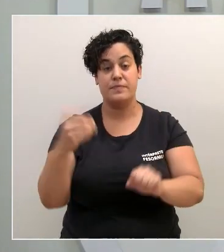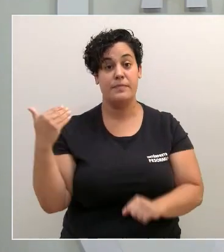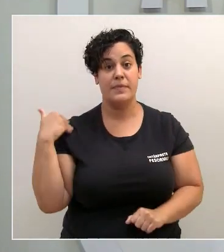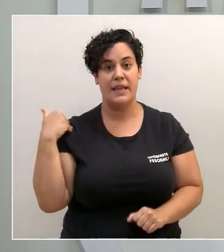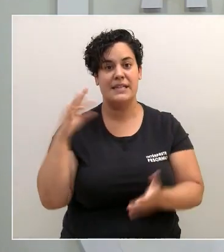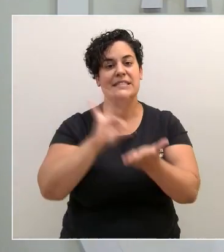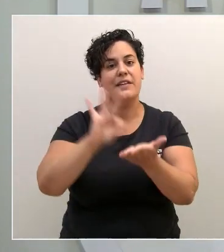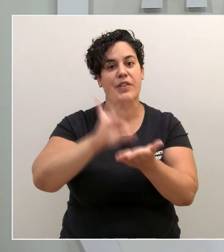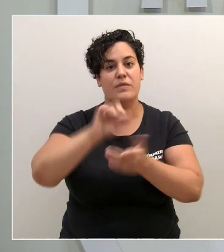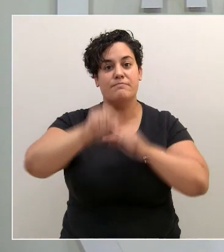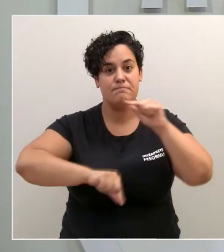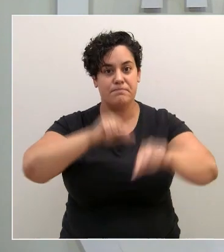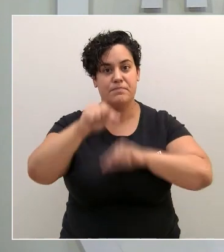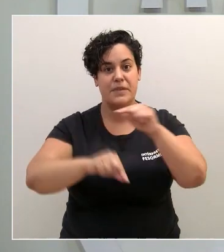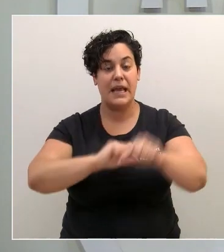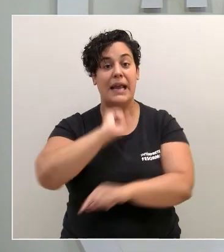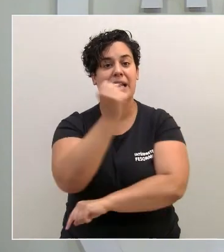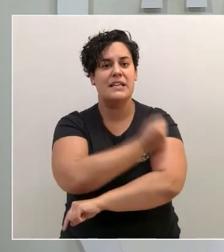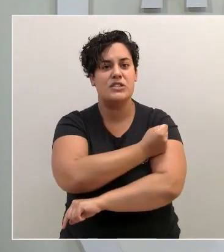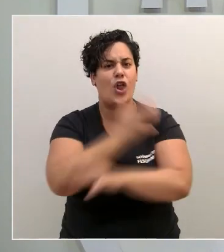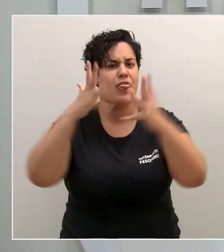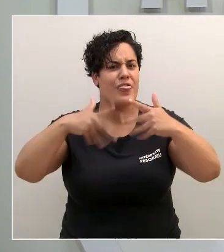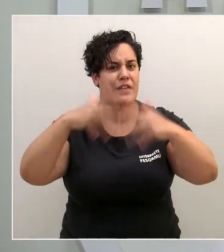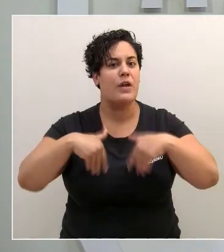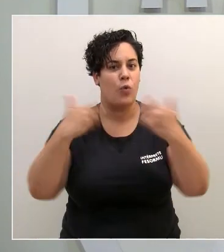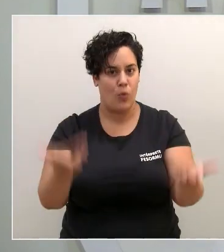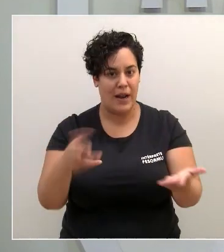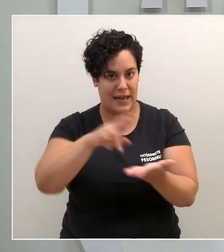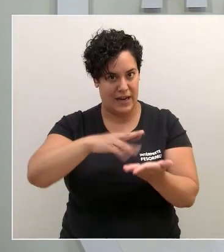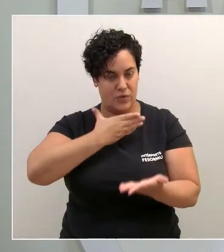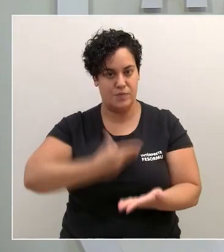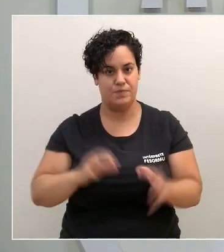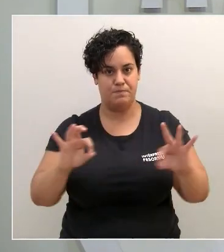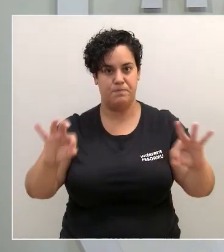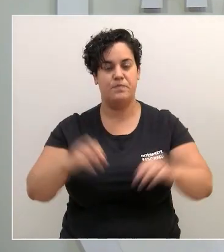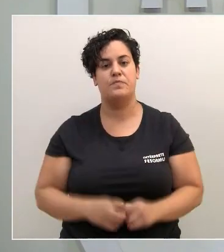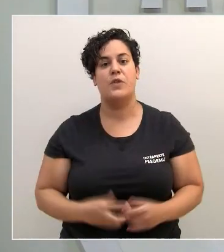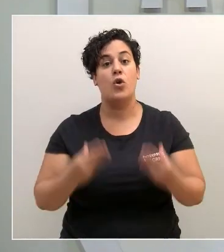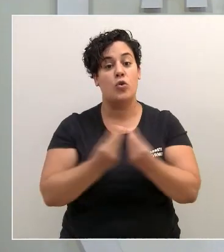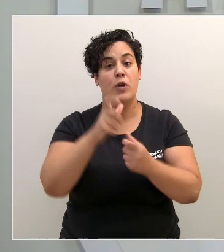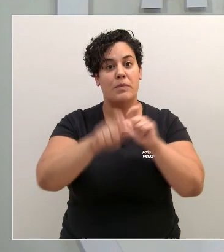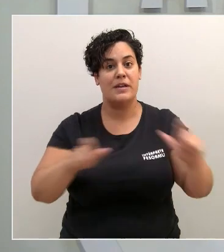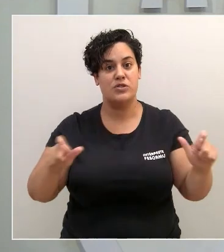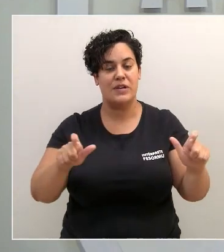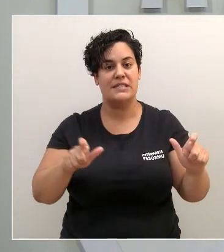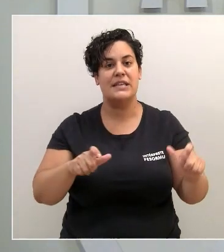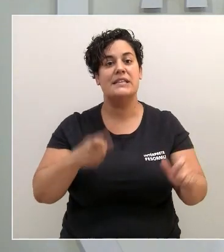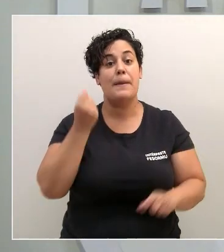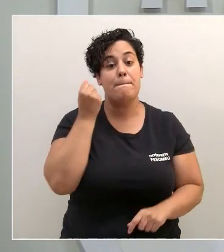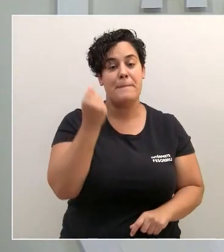según el Servicio de Epidemiología, se registraron las siguientes cifras en la región. El número de casos activos asciende a un total